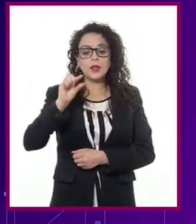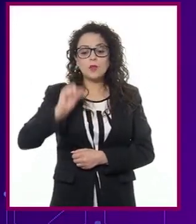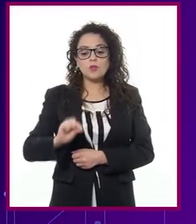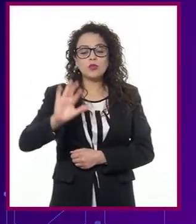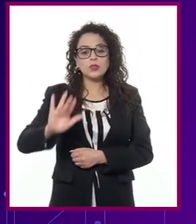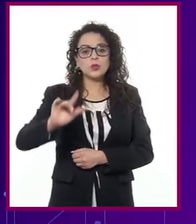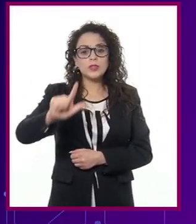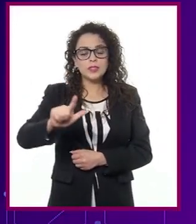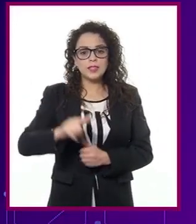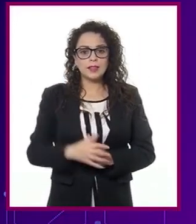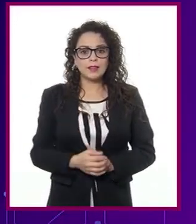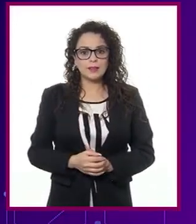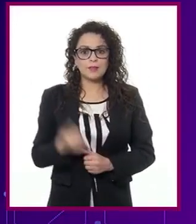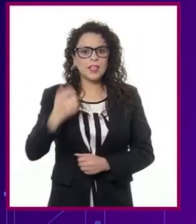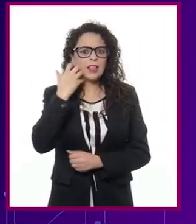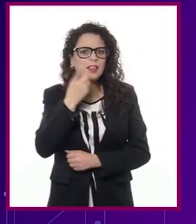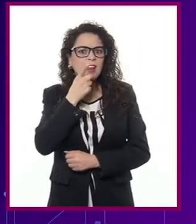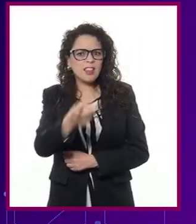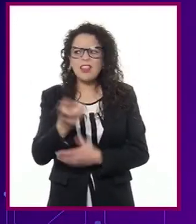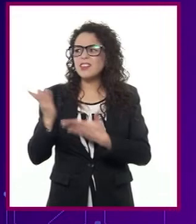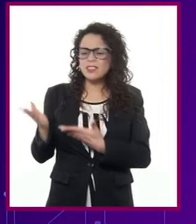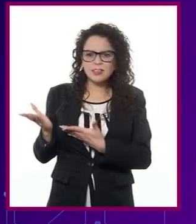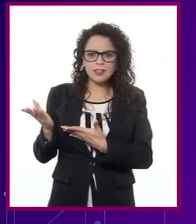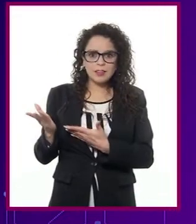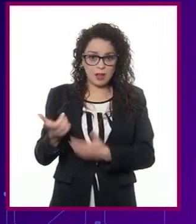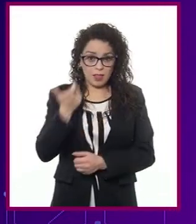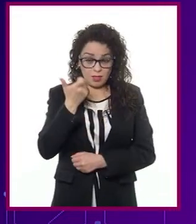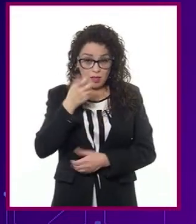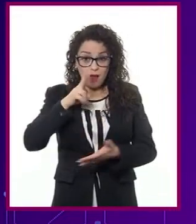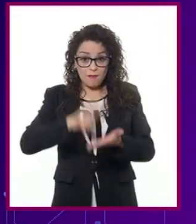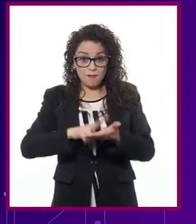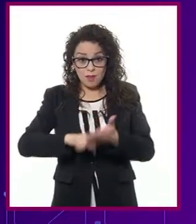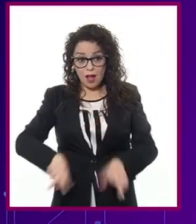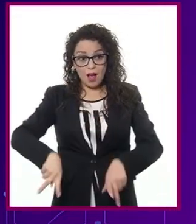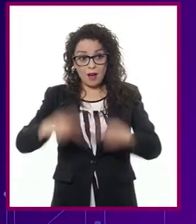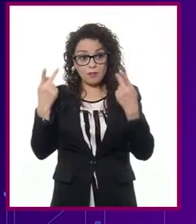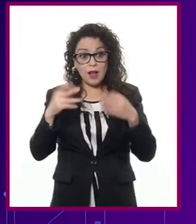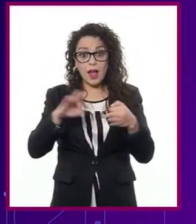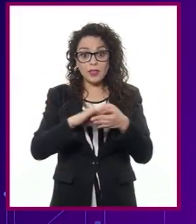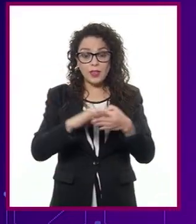343.57. Esto quiere decir que el precio de venta de la taza al